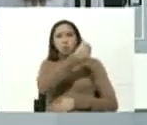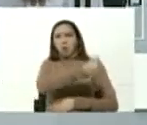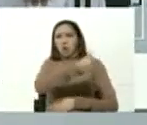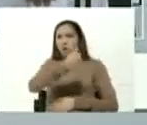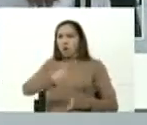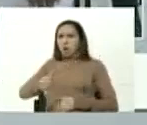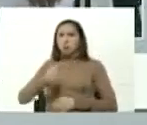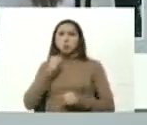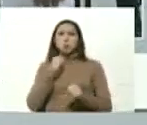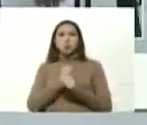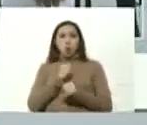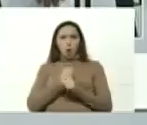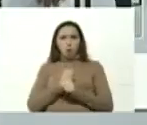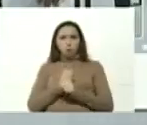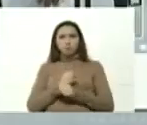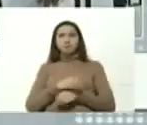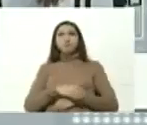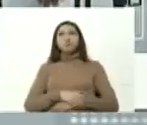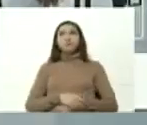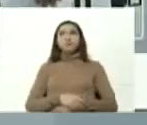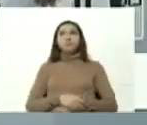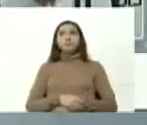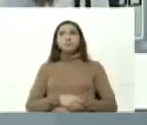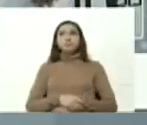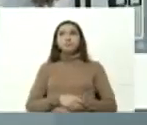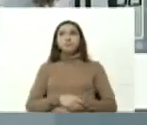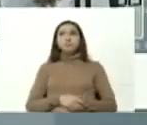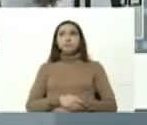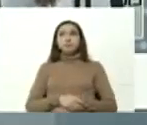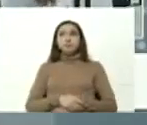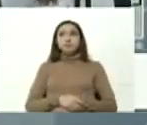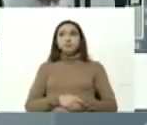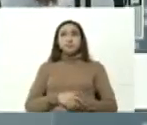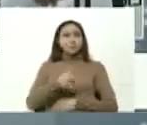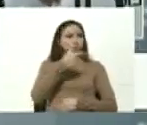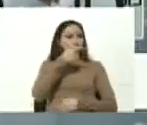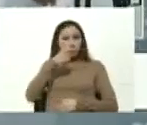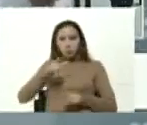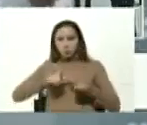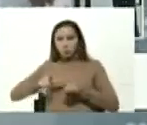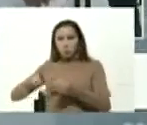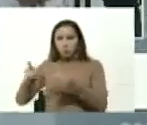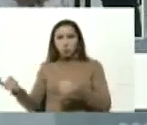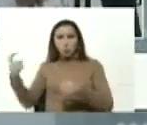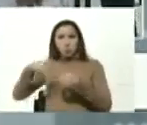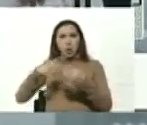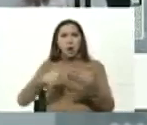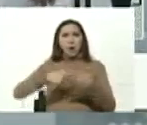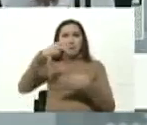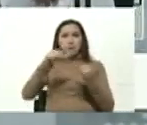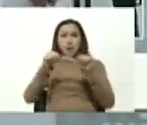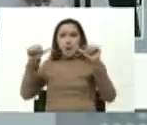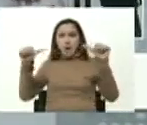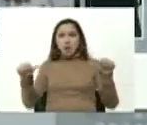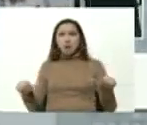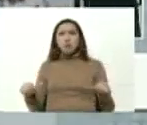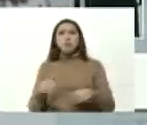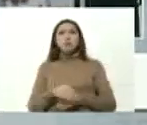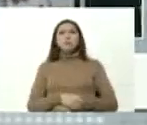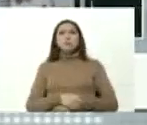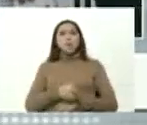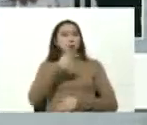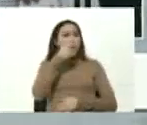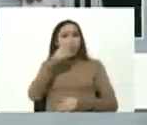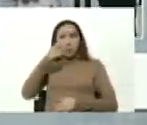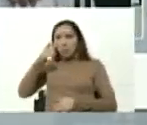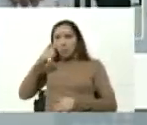sus trabajadores, sus trabajadoras, esta sala de monitoreo que se suma al plan y al sistema, al plan de